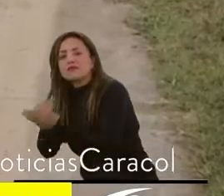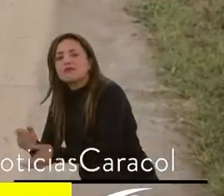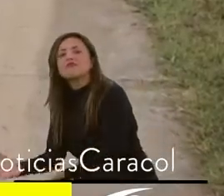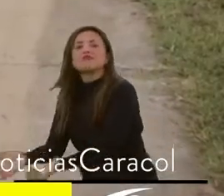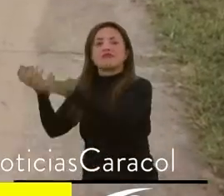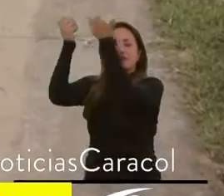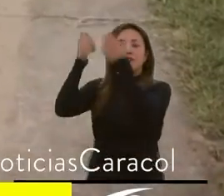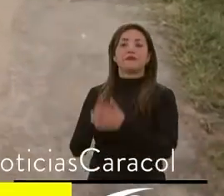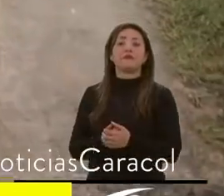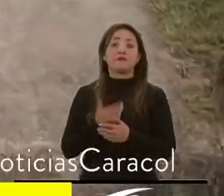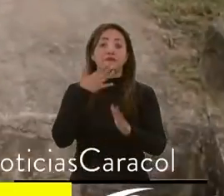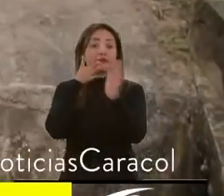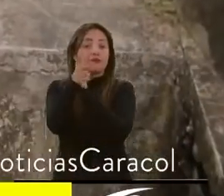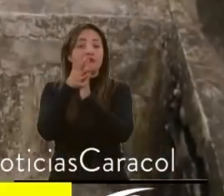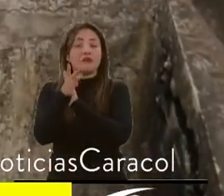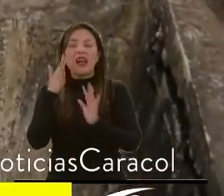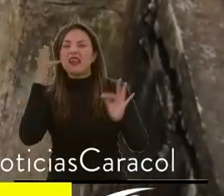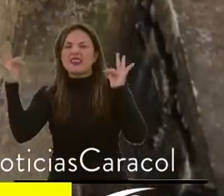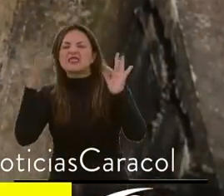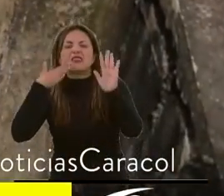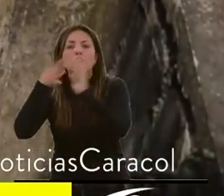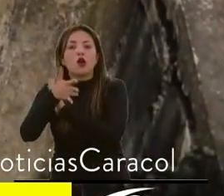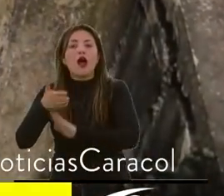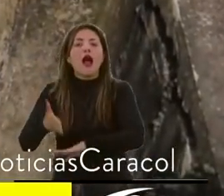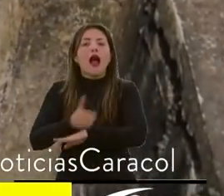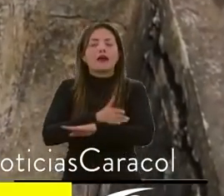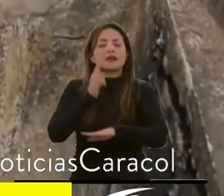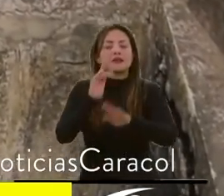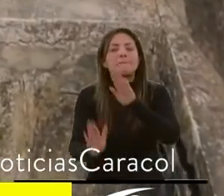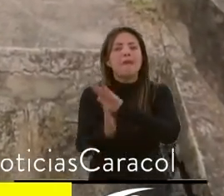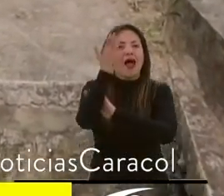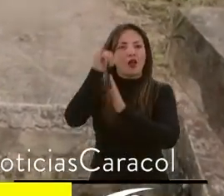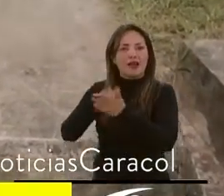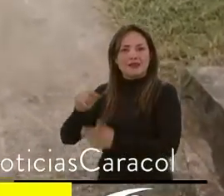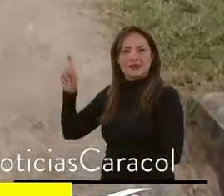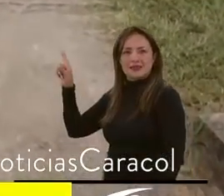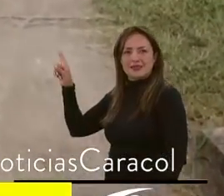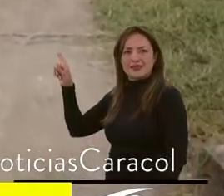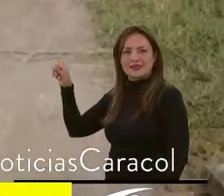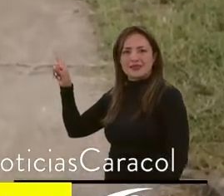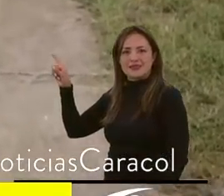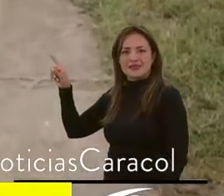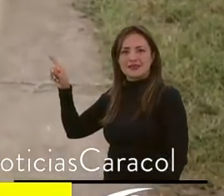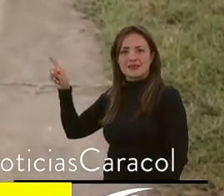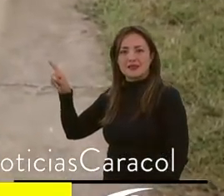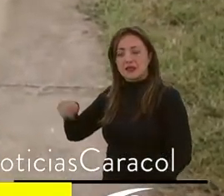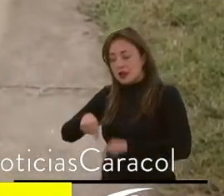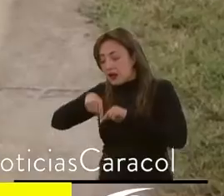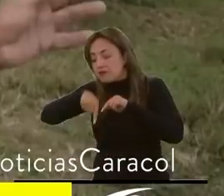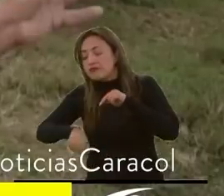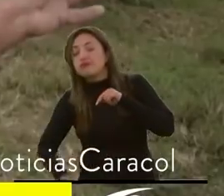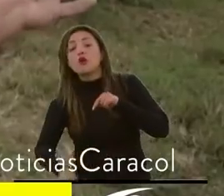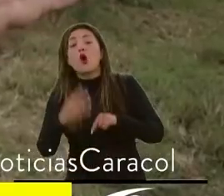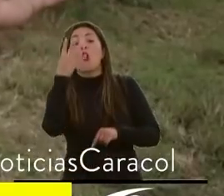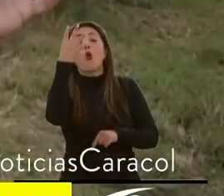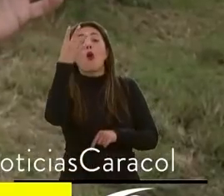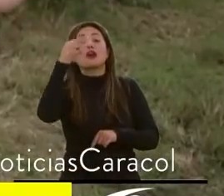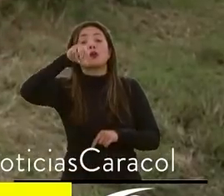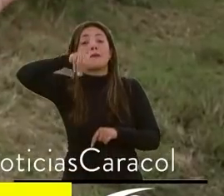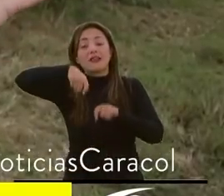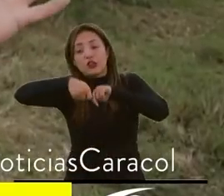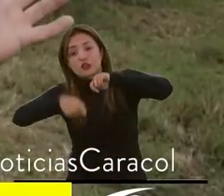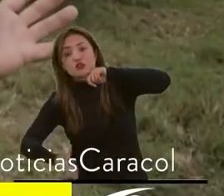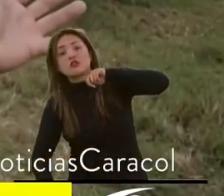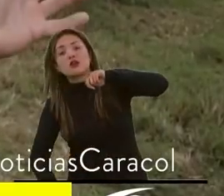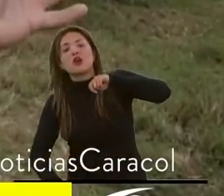Según testimonios, en la madrugada la mujer cayó a esta alcantarilla que tiene 4 metros de profundidad. Viniendo de allá para